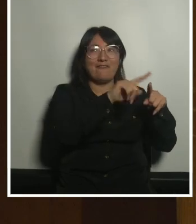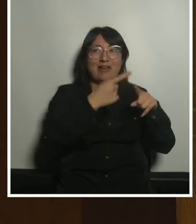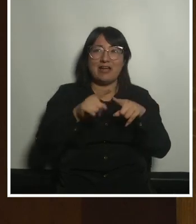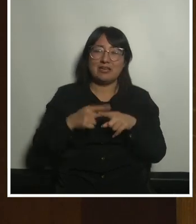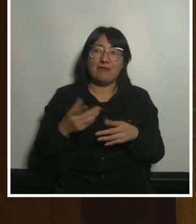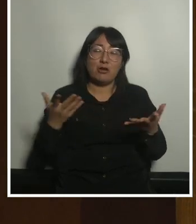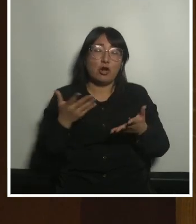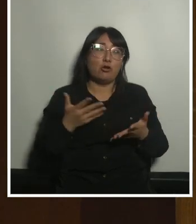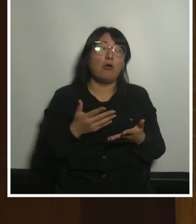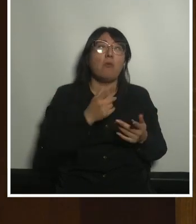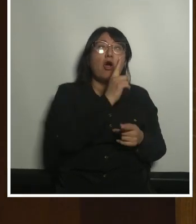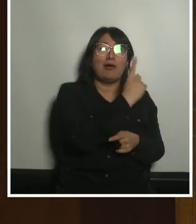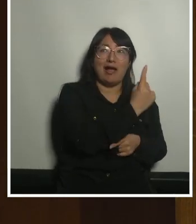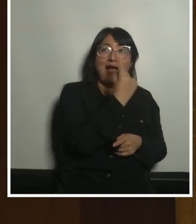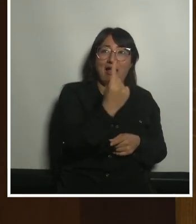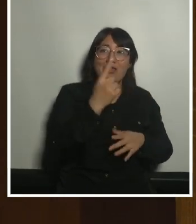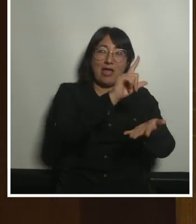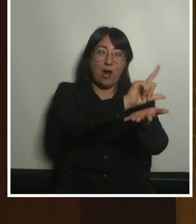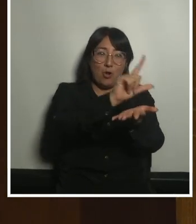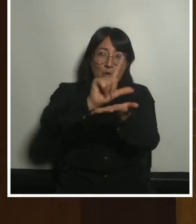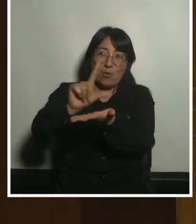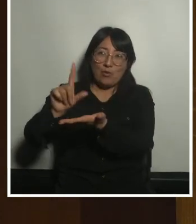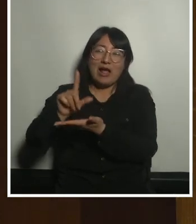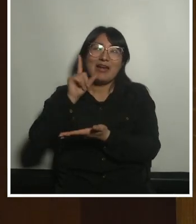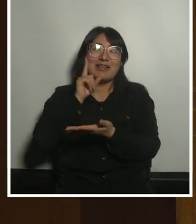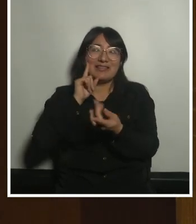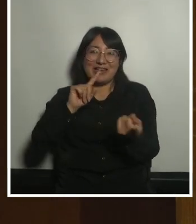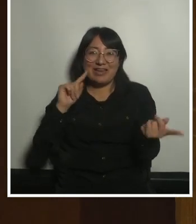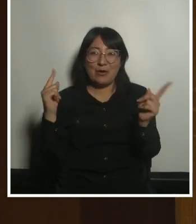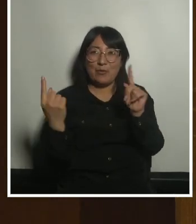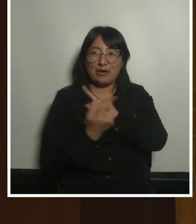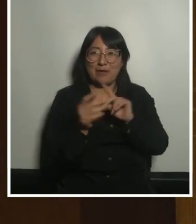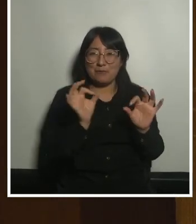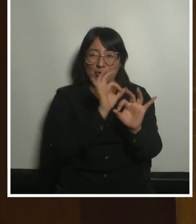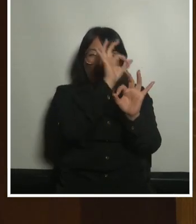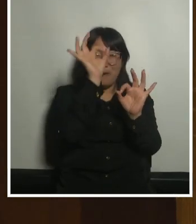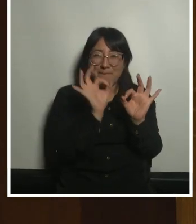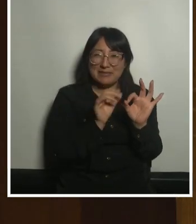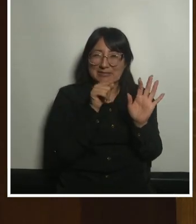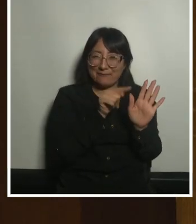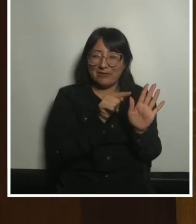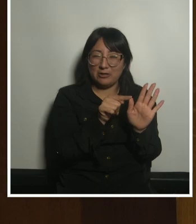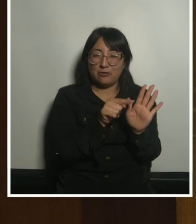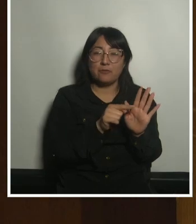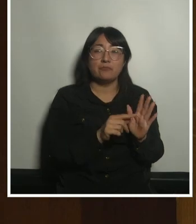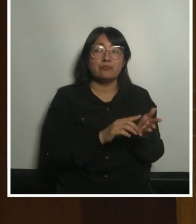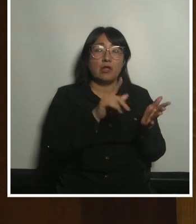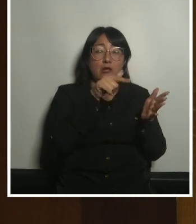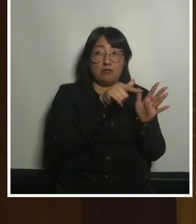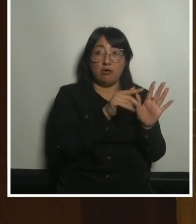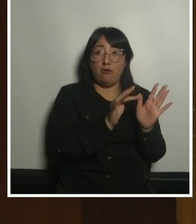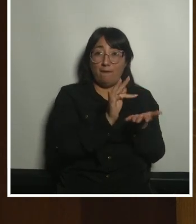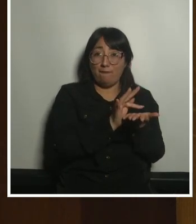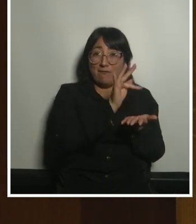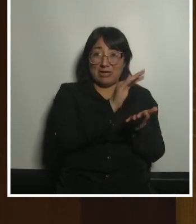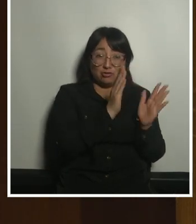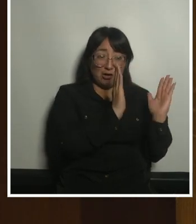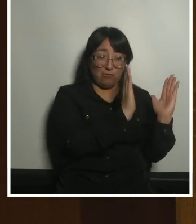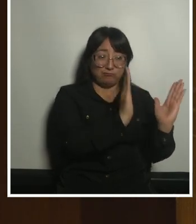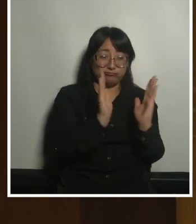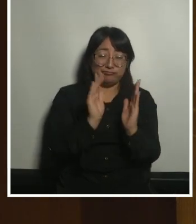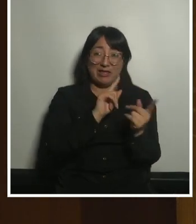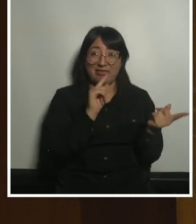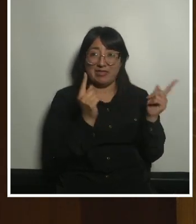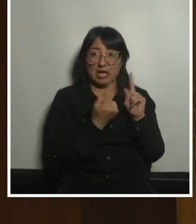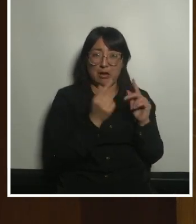cada lugar del planeta está sometido a factores de cambio que son específicos para esa costa, los factores de cambio no pueden homologarse